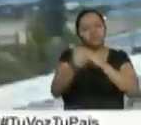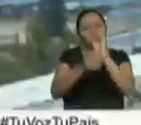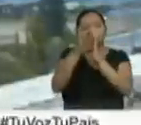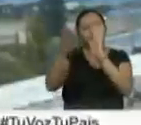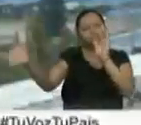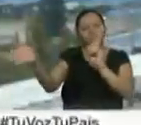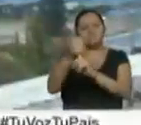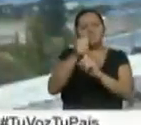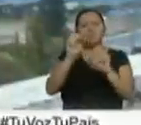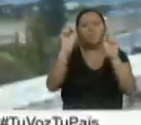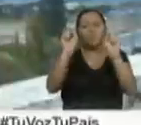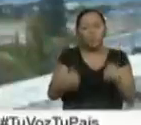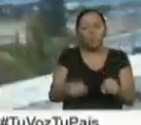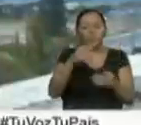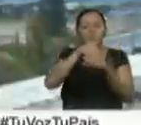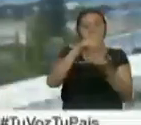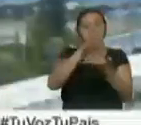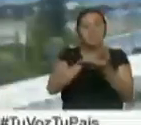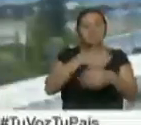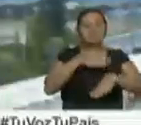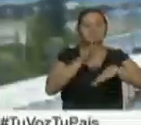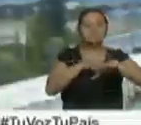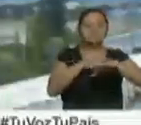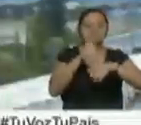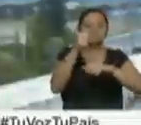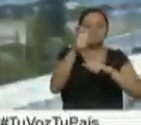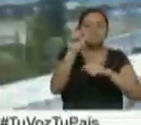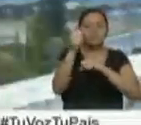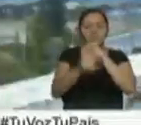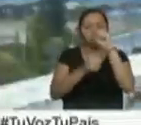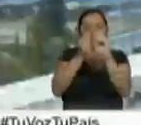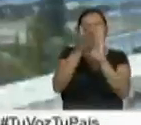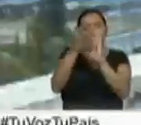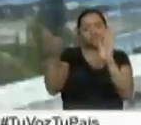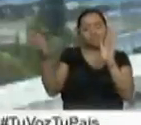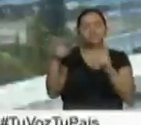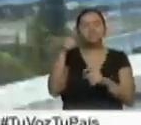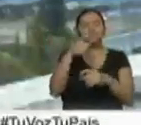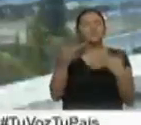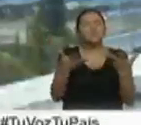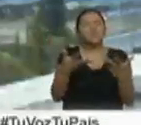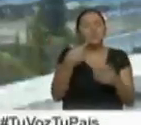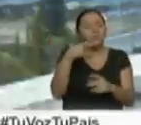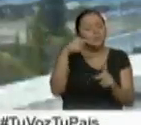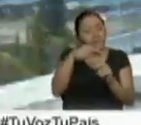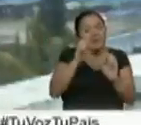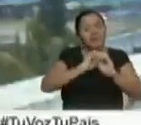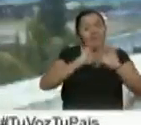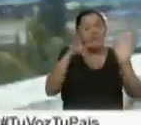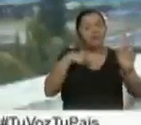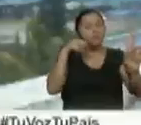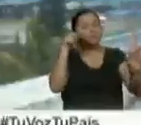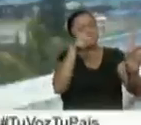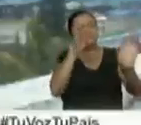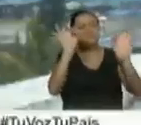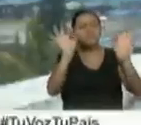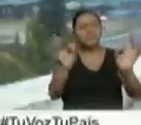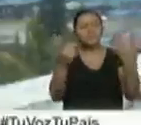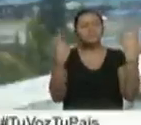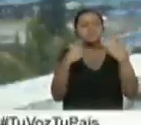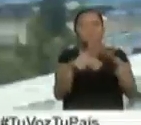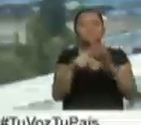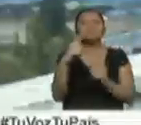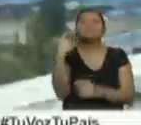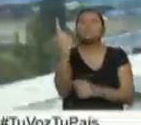ganada, que se puede establecer y llamar muy bien llamada de la década ganada, es donde hemos visto la verdadera